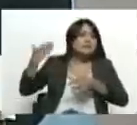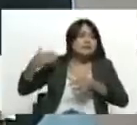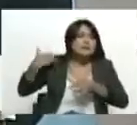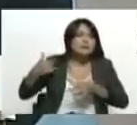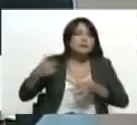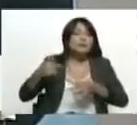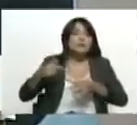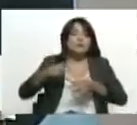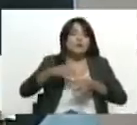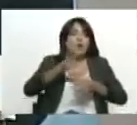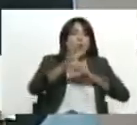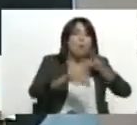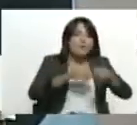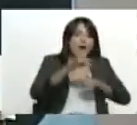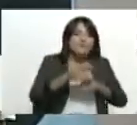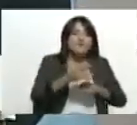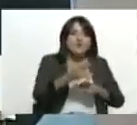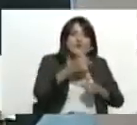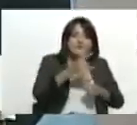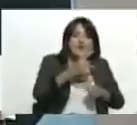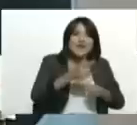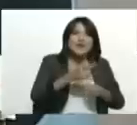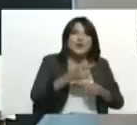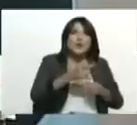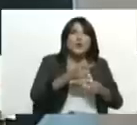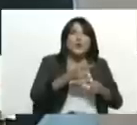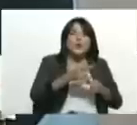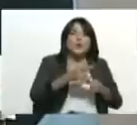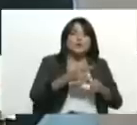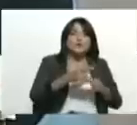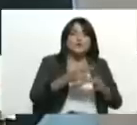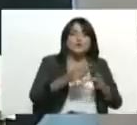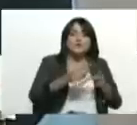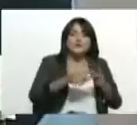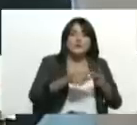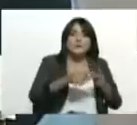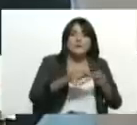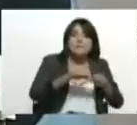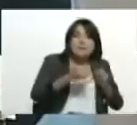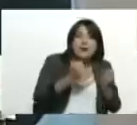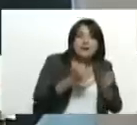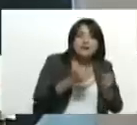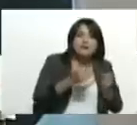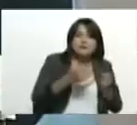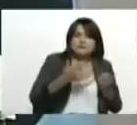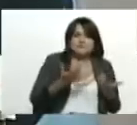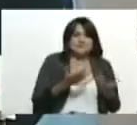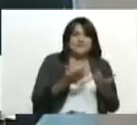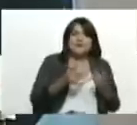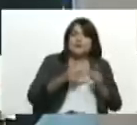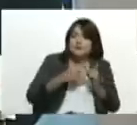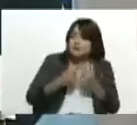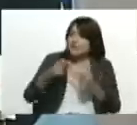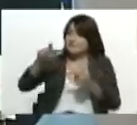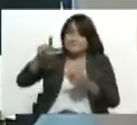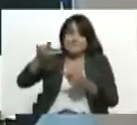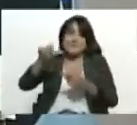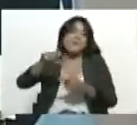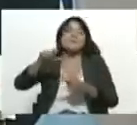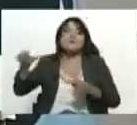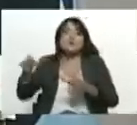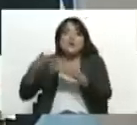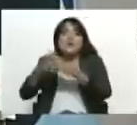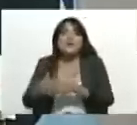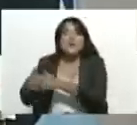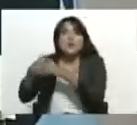un refresco y un pancito No señores las propias autoridades estadounidenses le dijeron